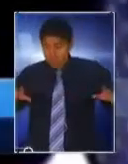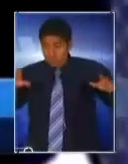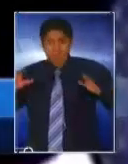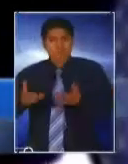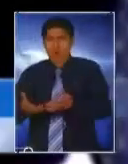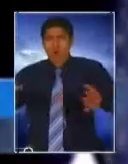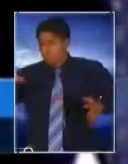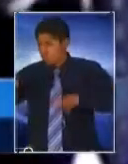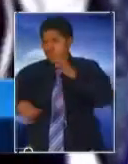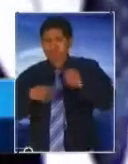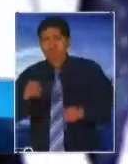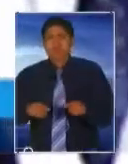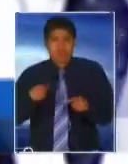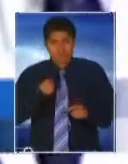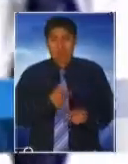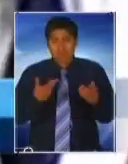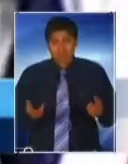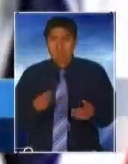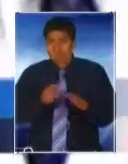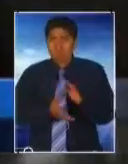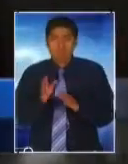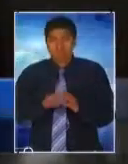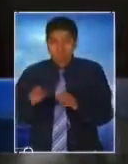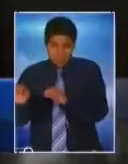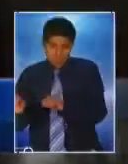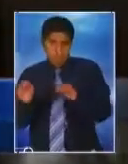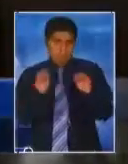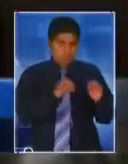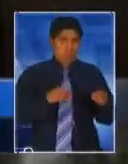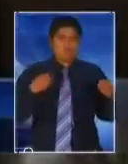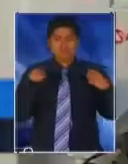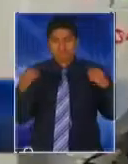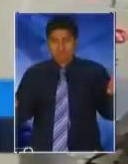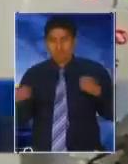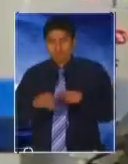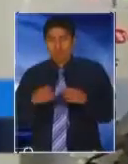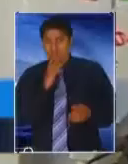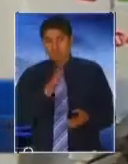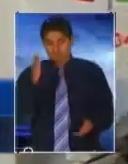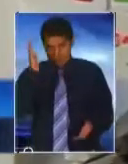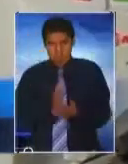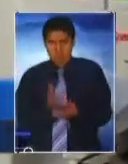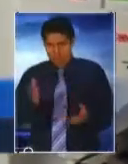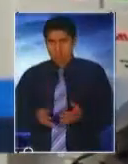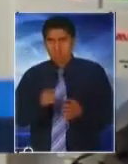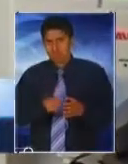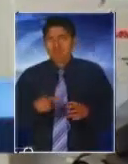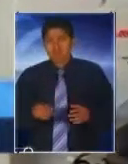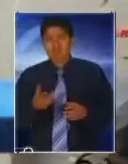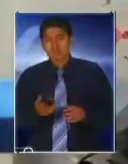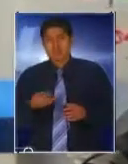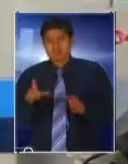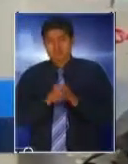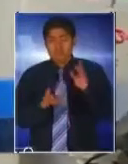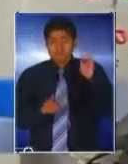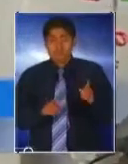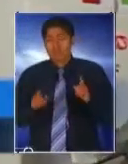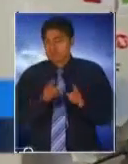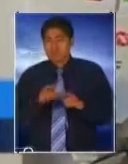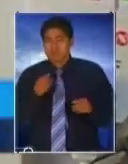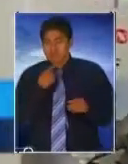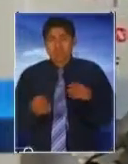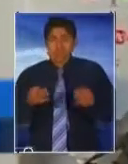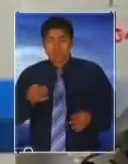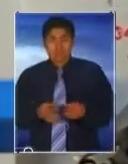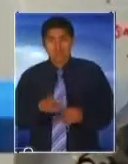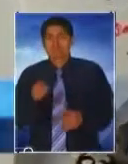bueno en teoría nosotros ahora vamos a derivarlo a la oficina de ejecutor del ejecutor coactivo en lima que es